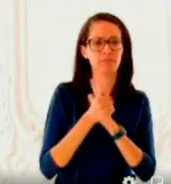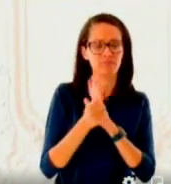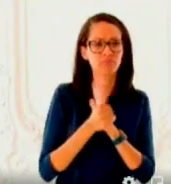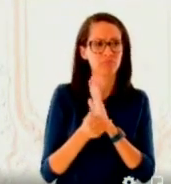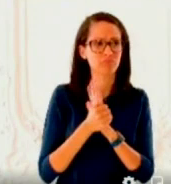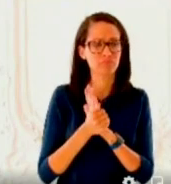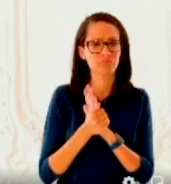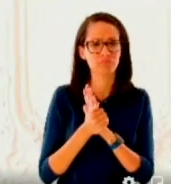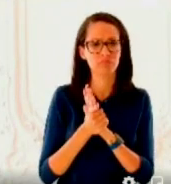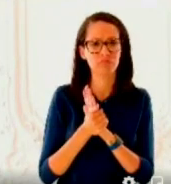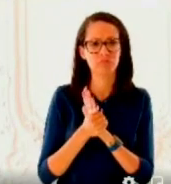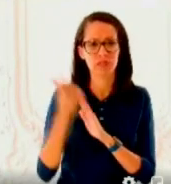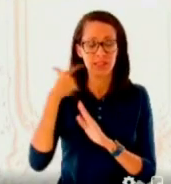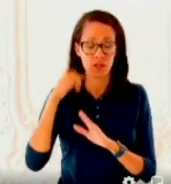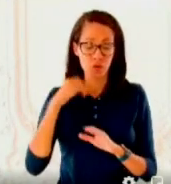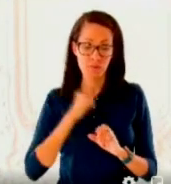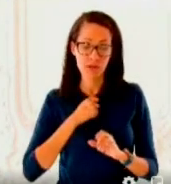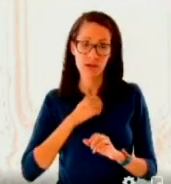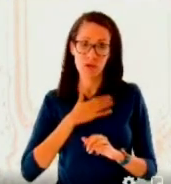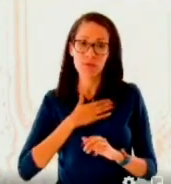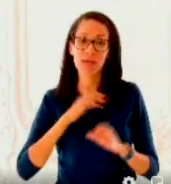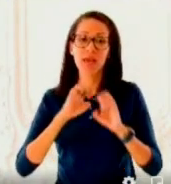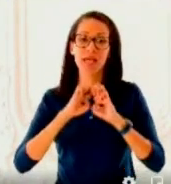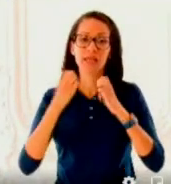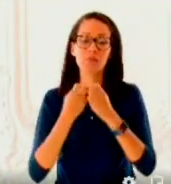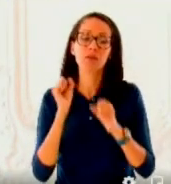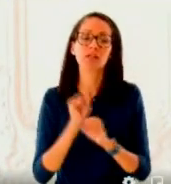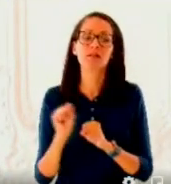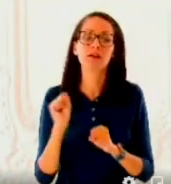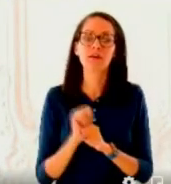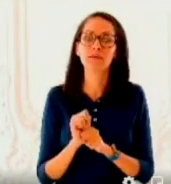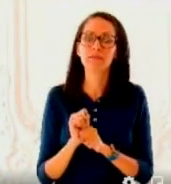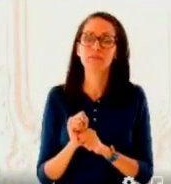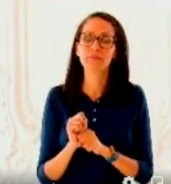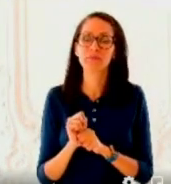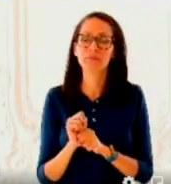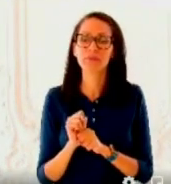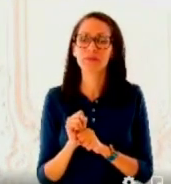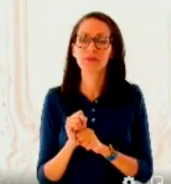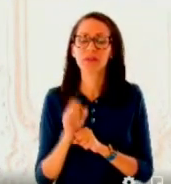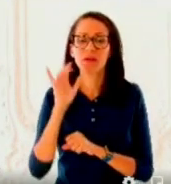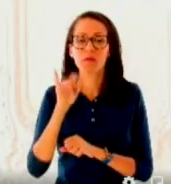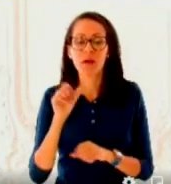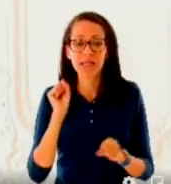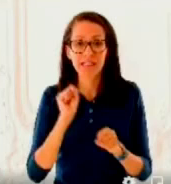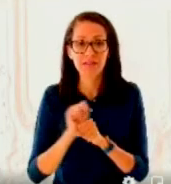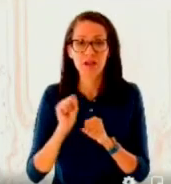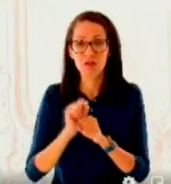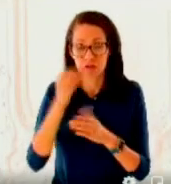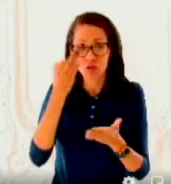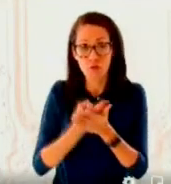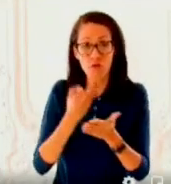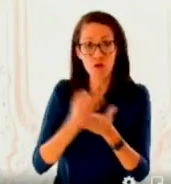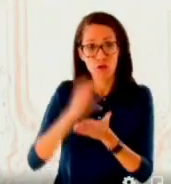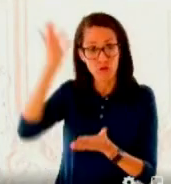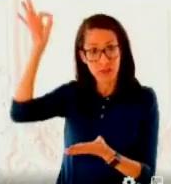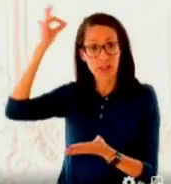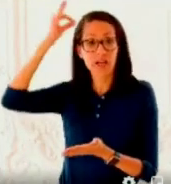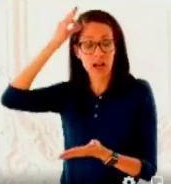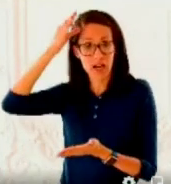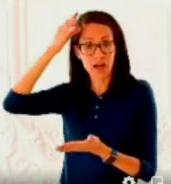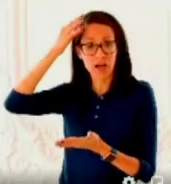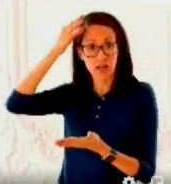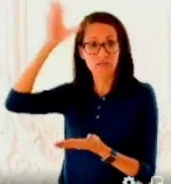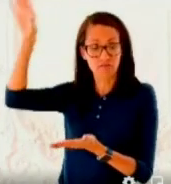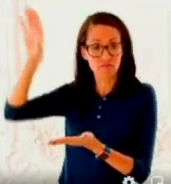así pues con un equipo de trabajo vamos a también trabajar con esos fondos federales disponibles